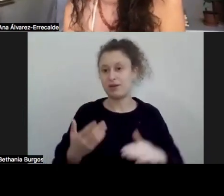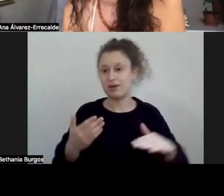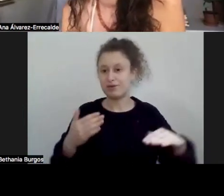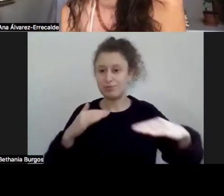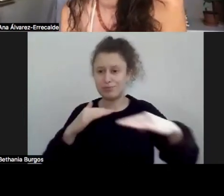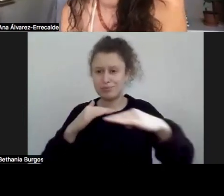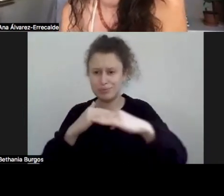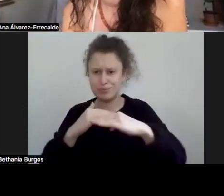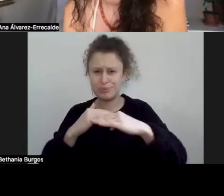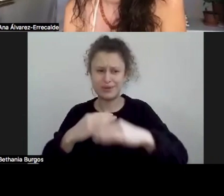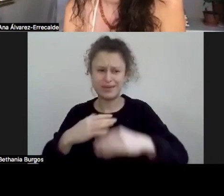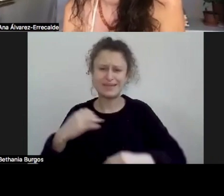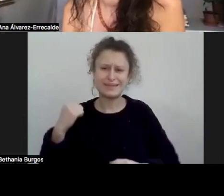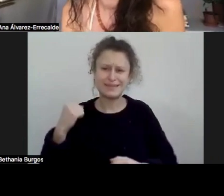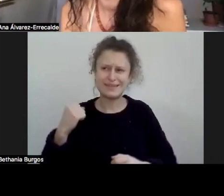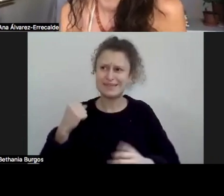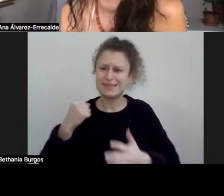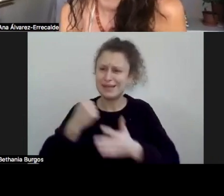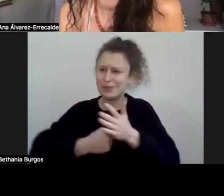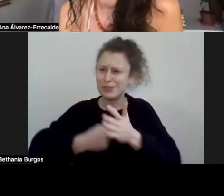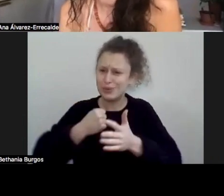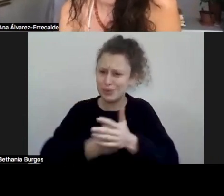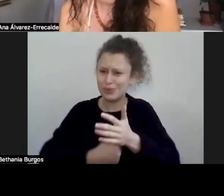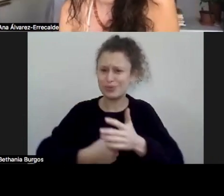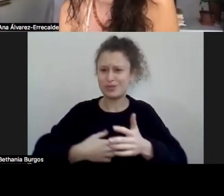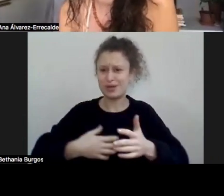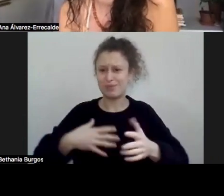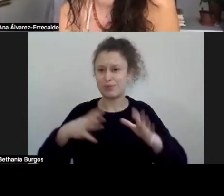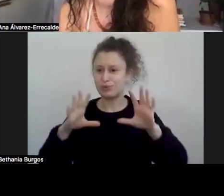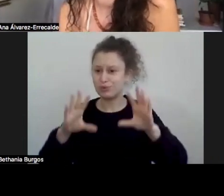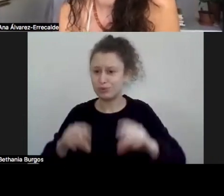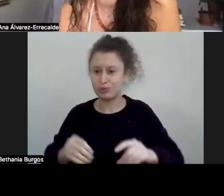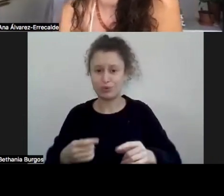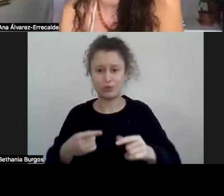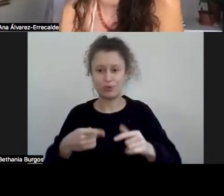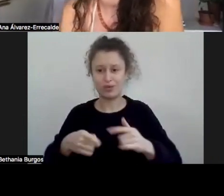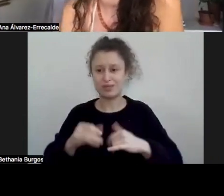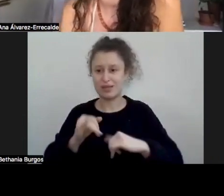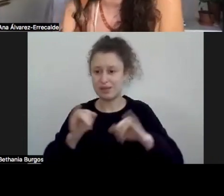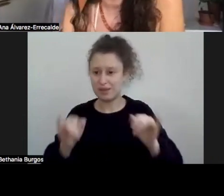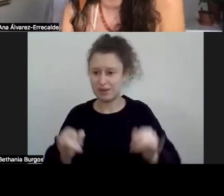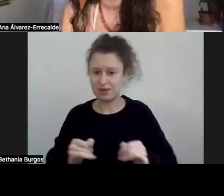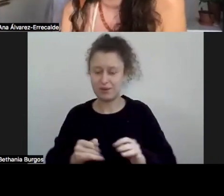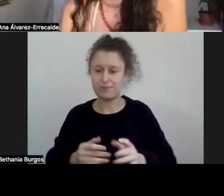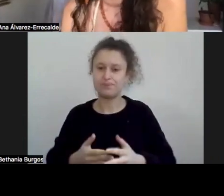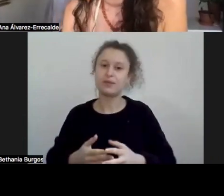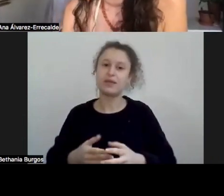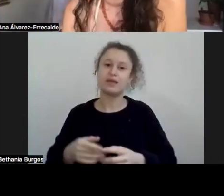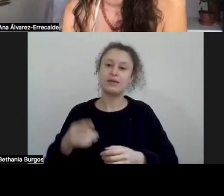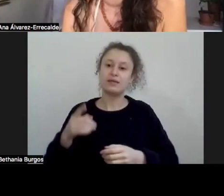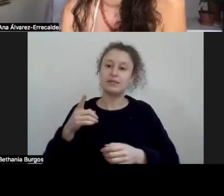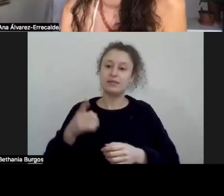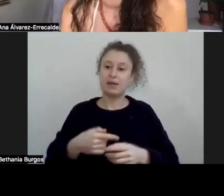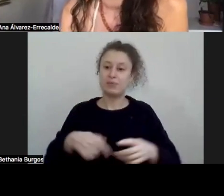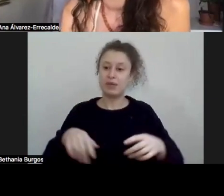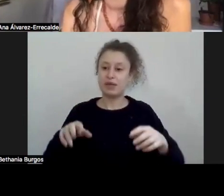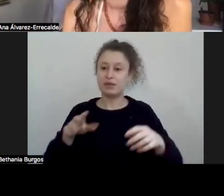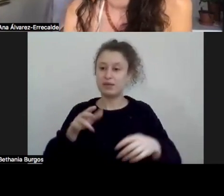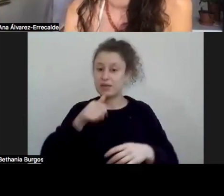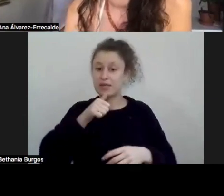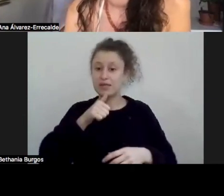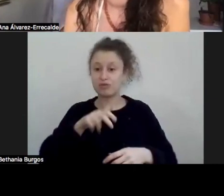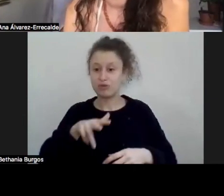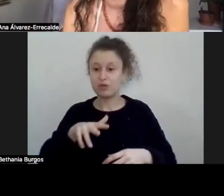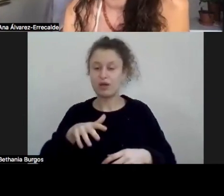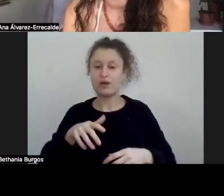Otra de las historias que forman parte de CARE es la historia de Ana, Luis y Daniel. Ana es una